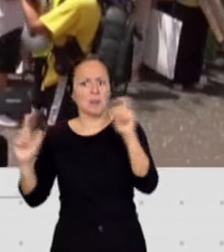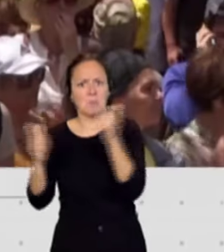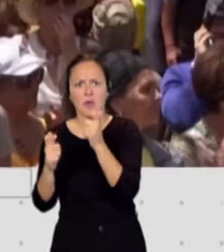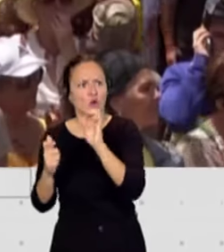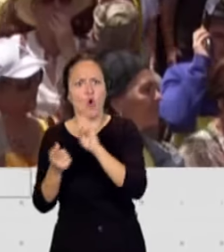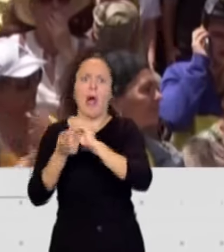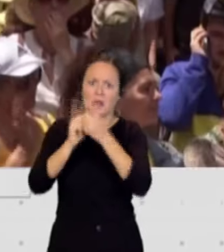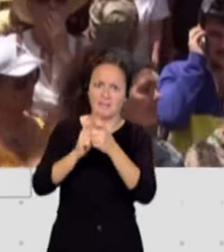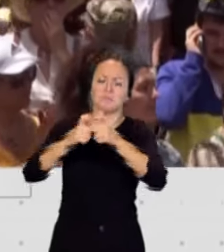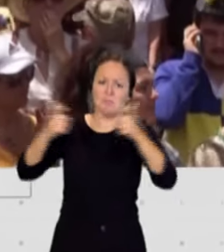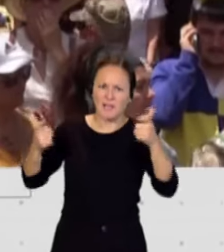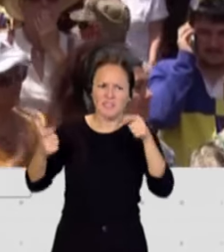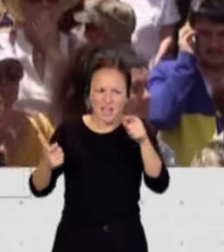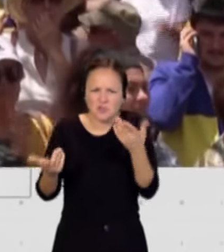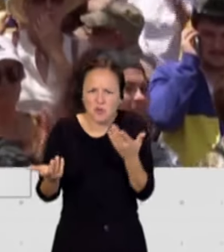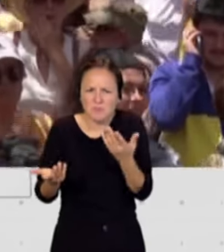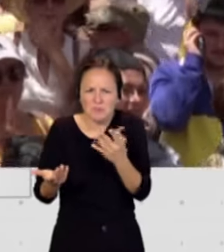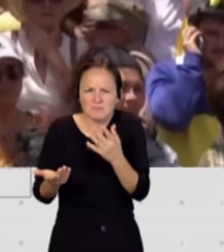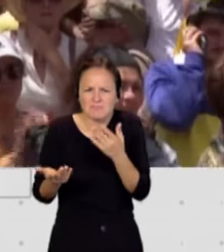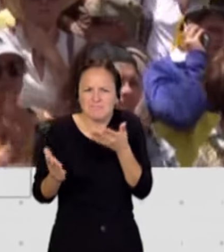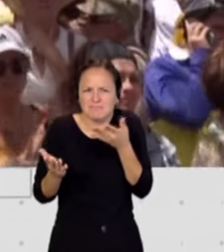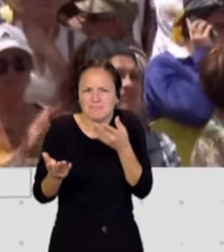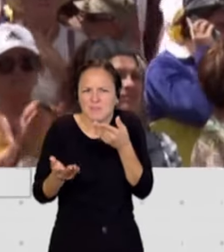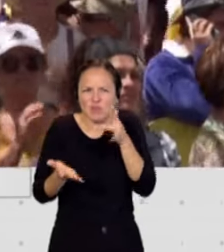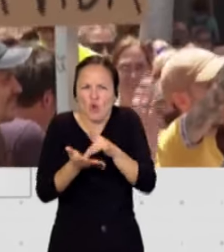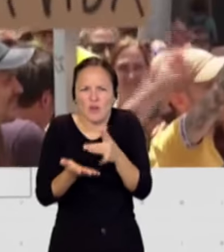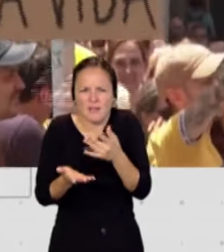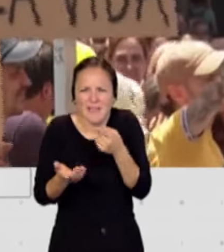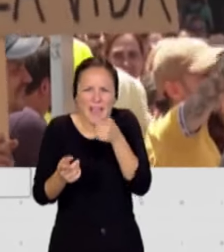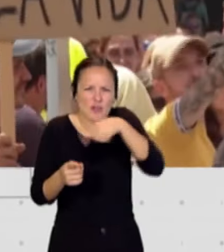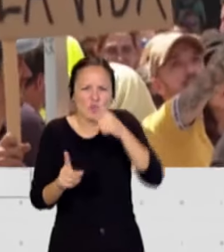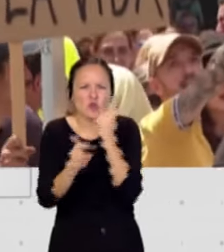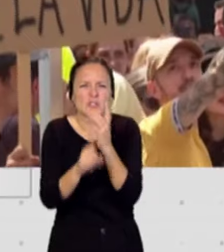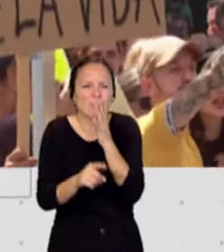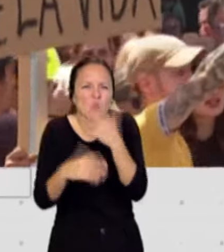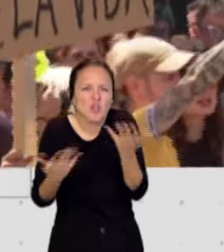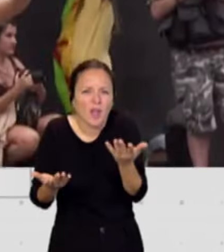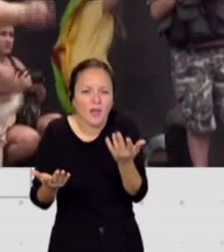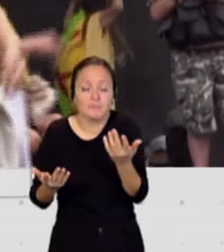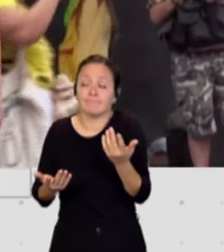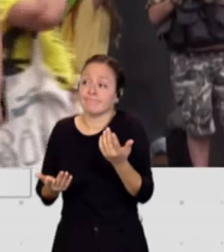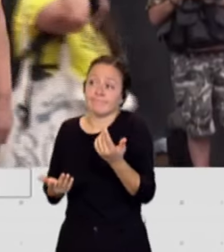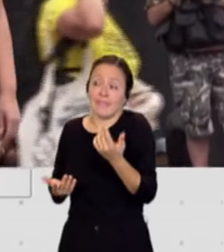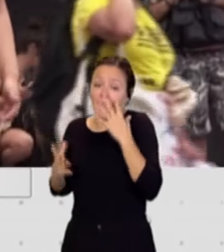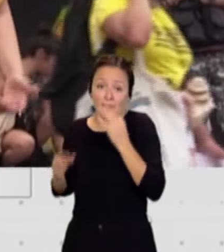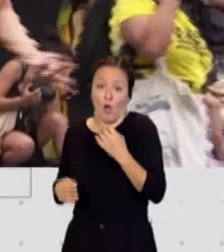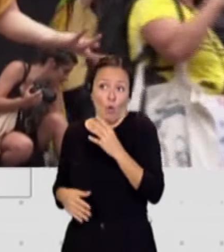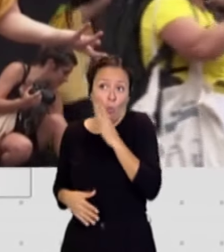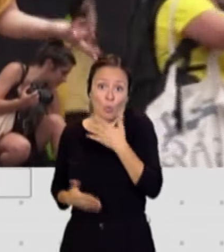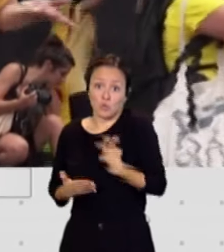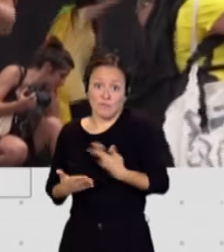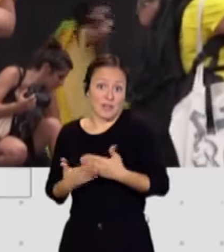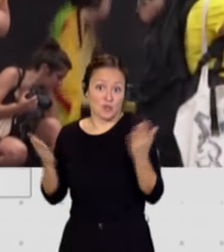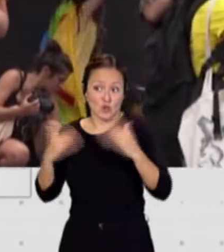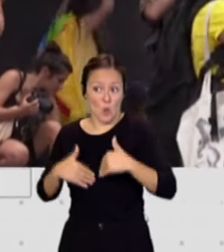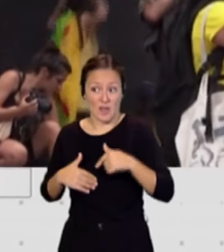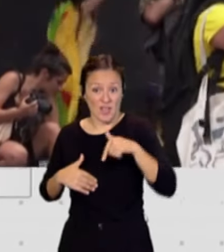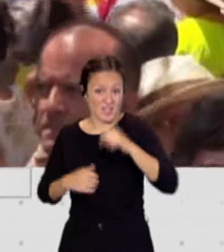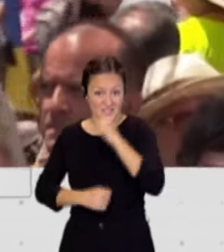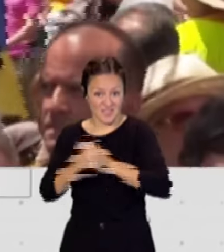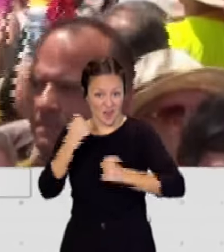justificación sobre el papel y con ese razonamiento que tú acabas de hacer No no creo que la economía canariaa se